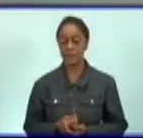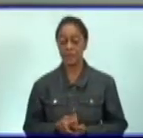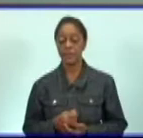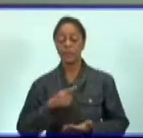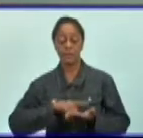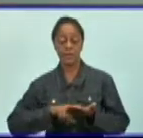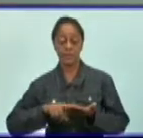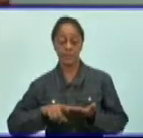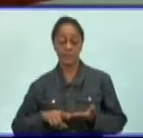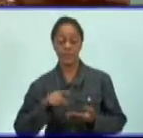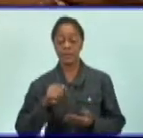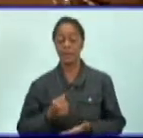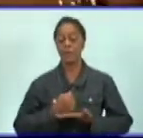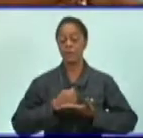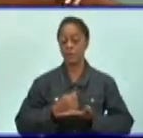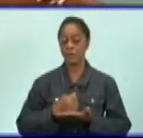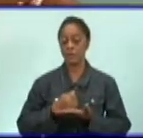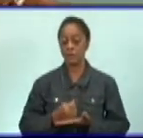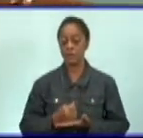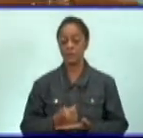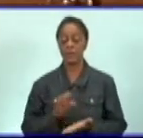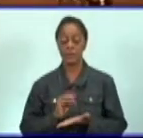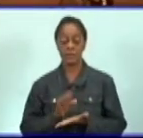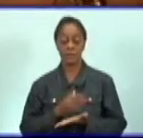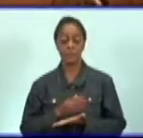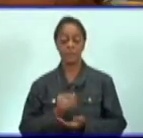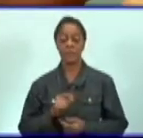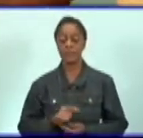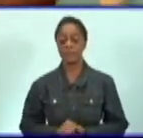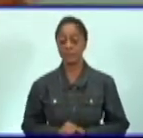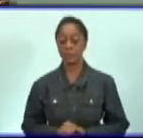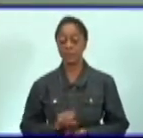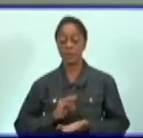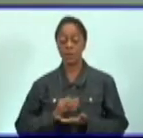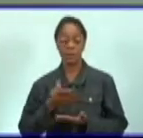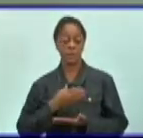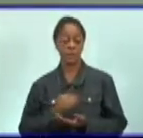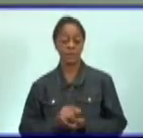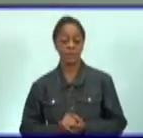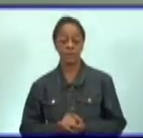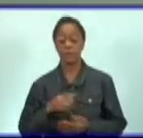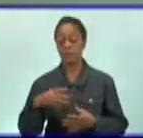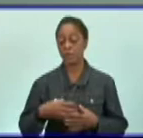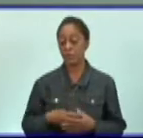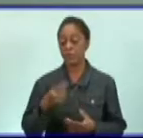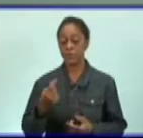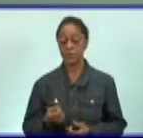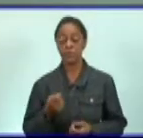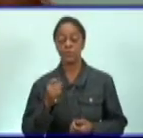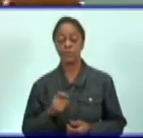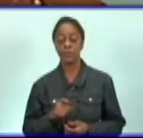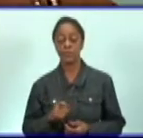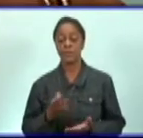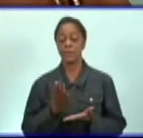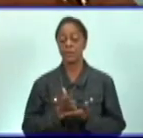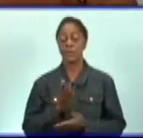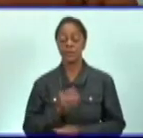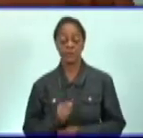la semana con ayuda de su libro de texto. Libro de texto que compone uno de los materiales